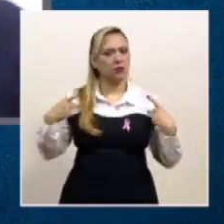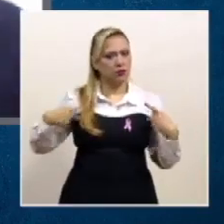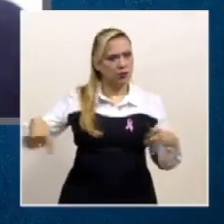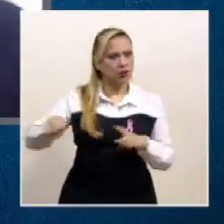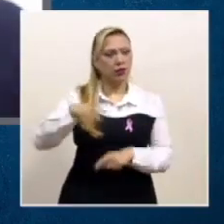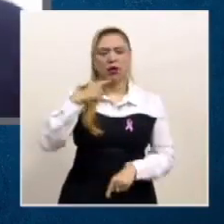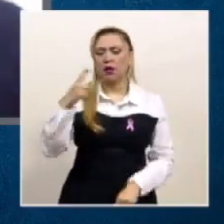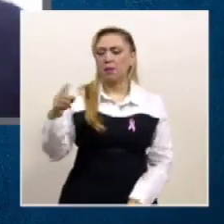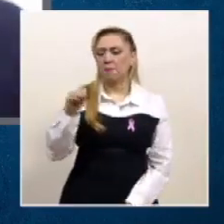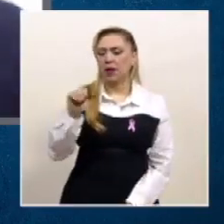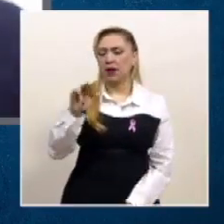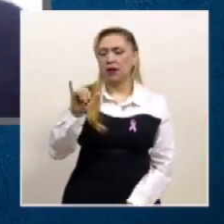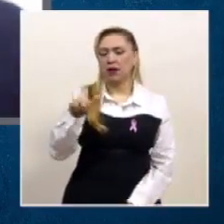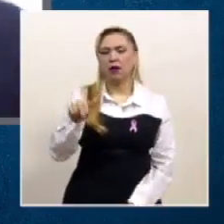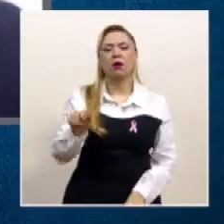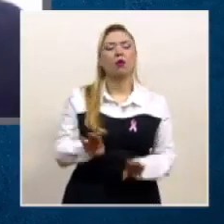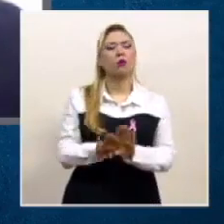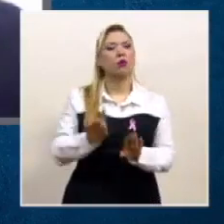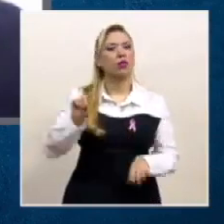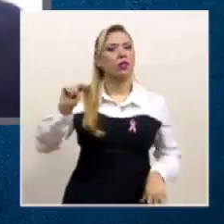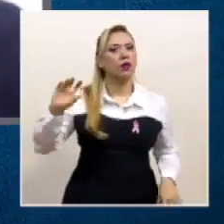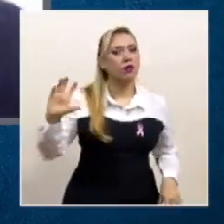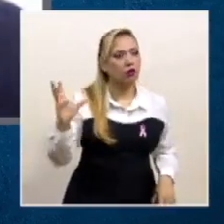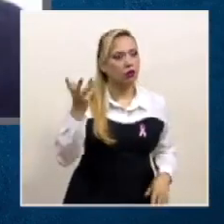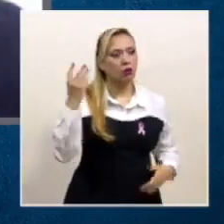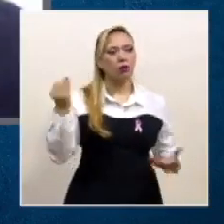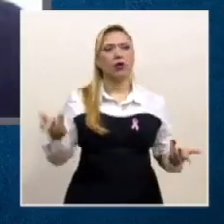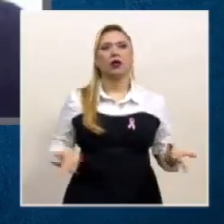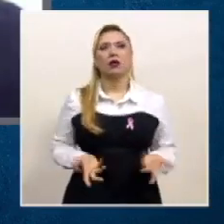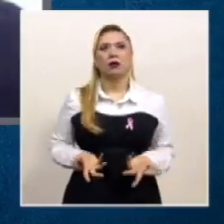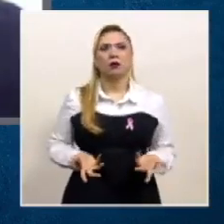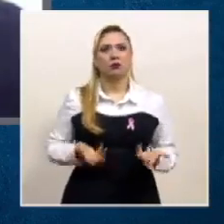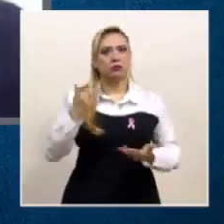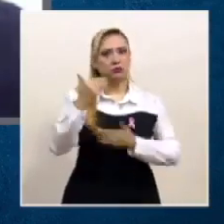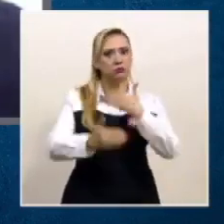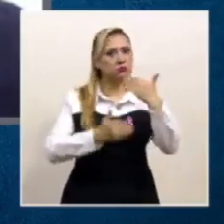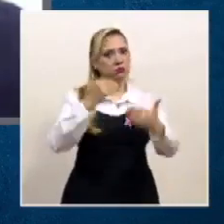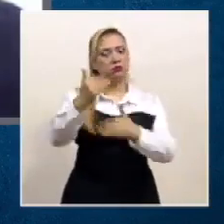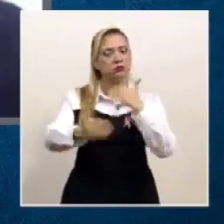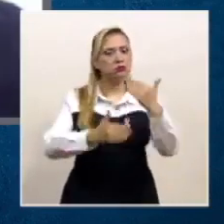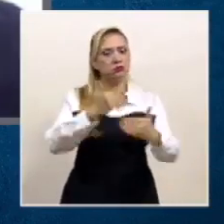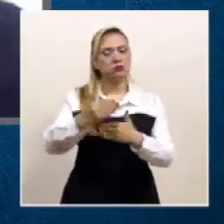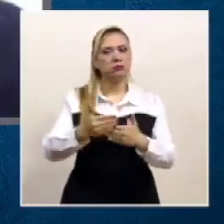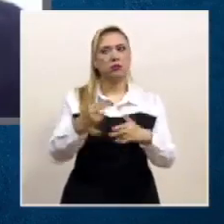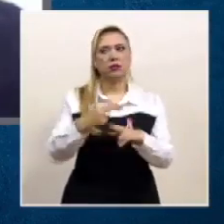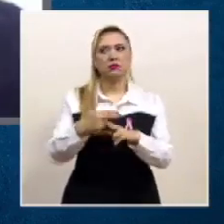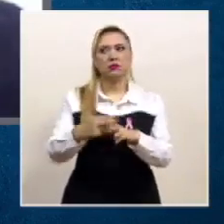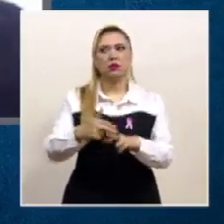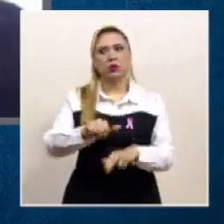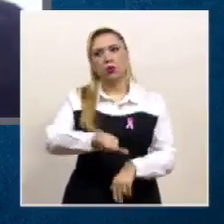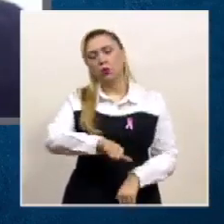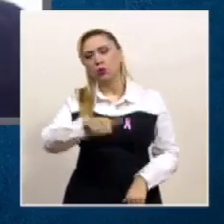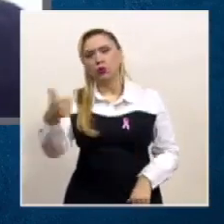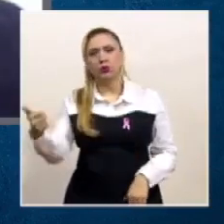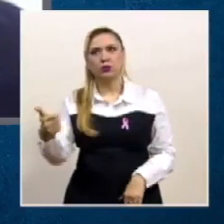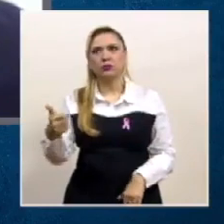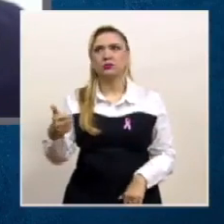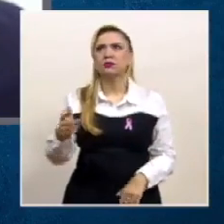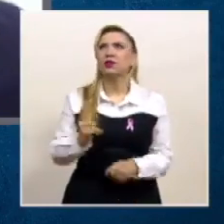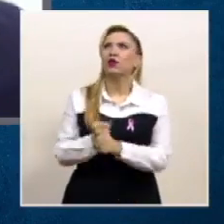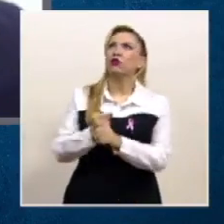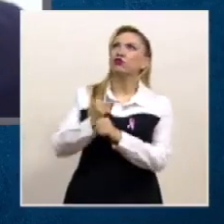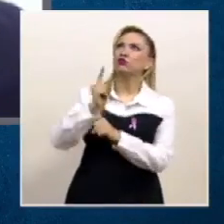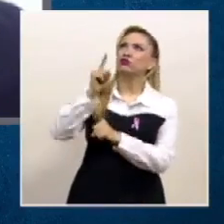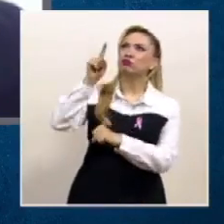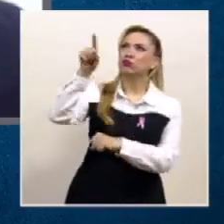Mariana del desarrollo tecnológico, y vamos muy avanzados en alcanzar incluso otros planetas, otros